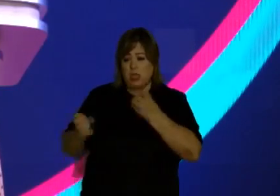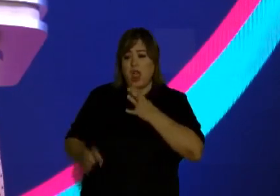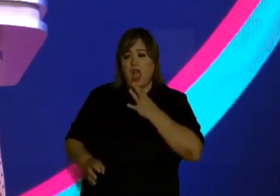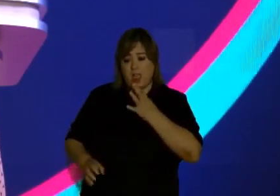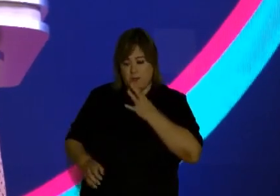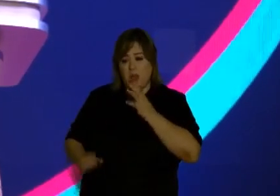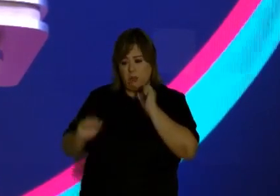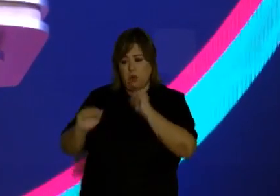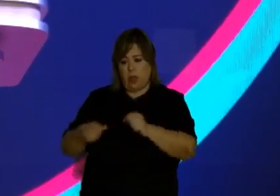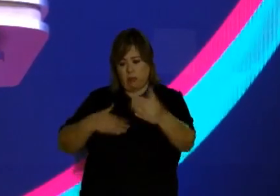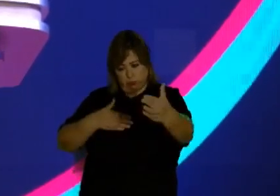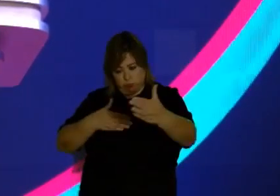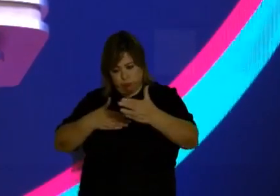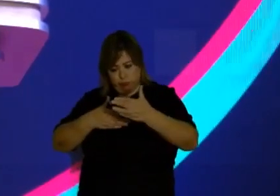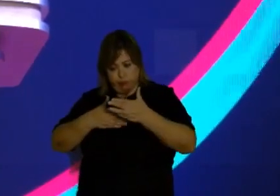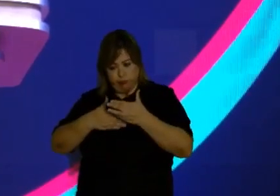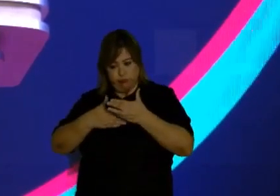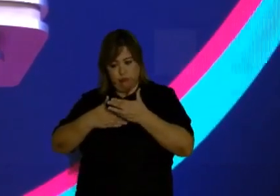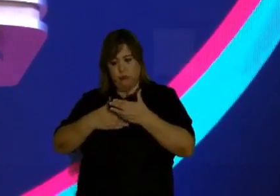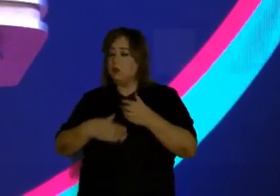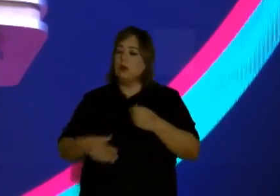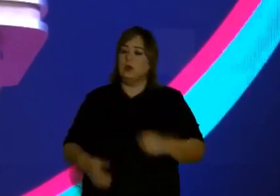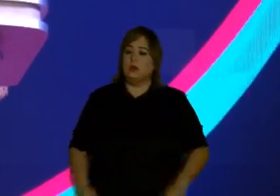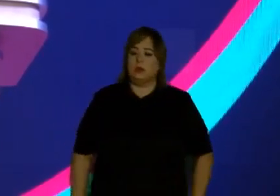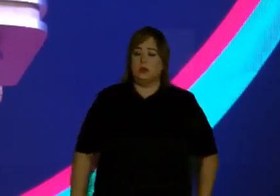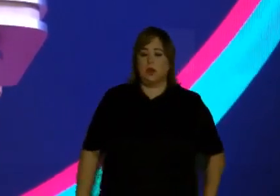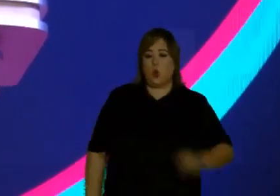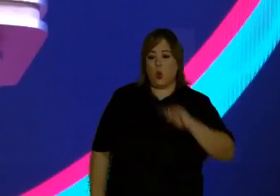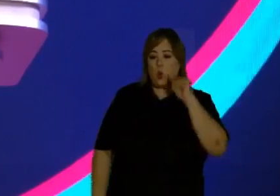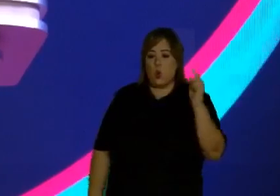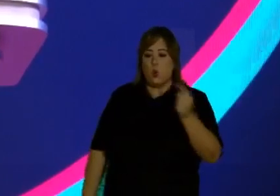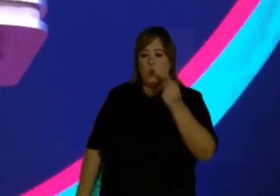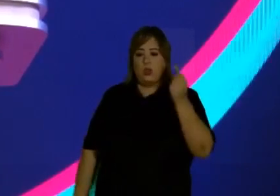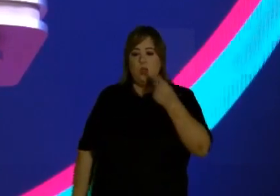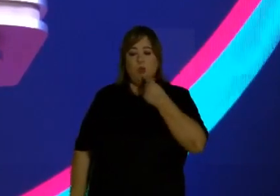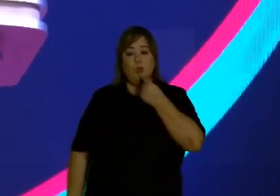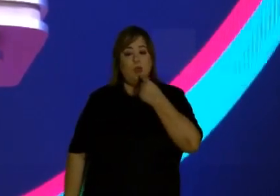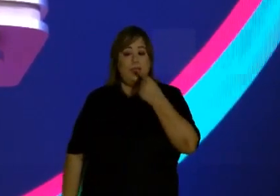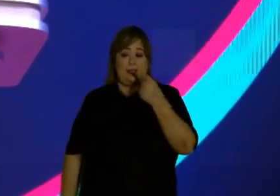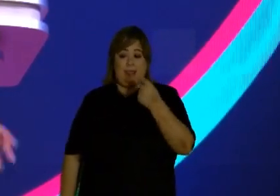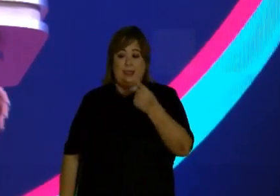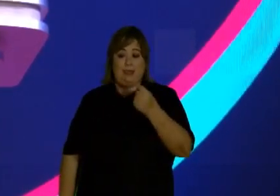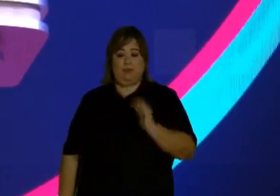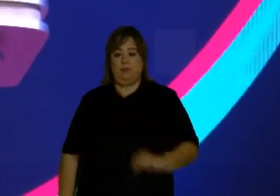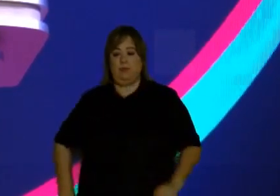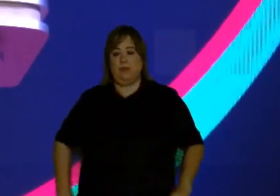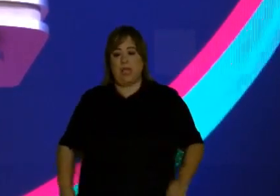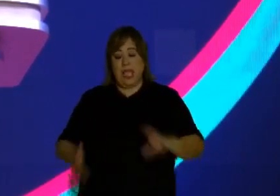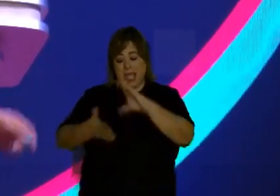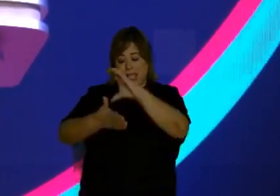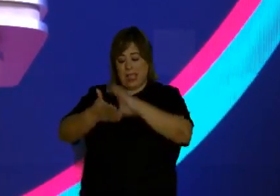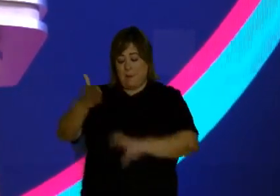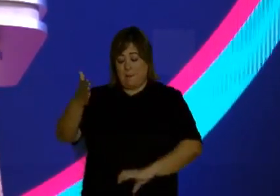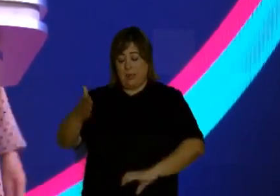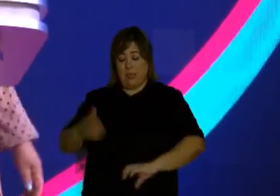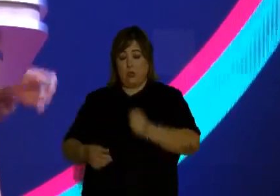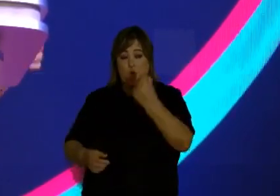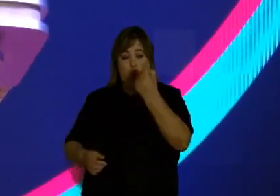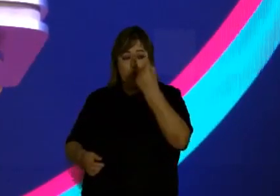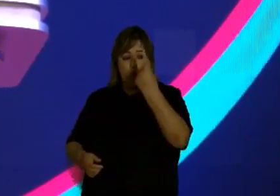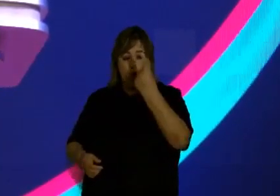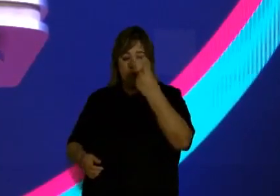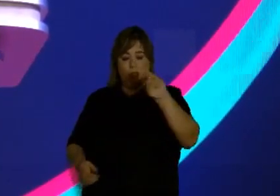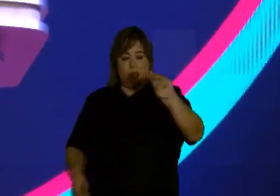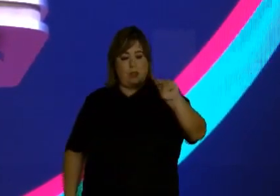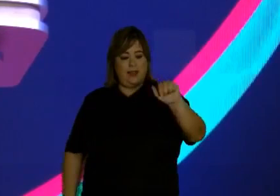entendieron? Amén. Eso es todo lo que voy a decir porque realmente el tiempo es valioso. Capítulo 11 de Mateo.